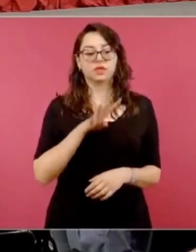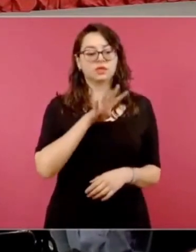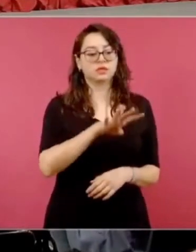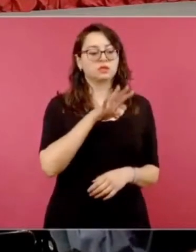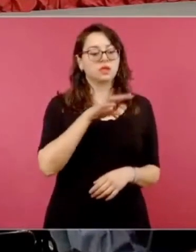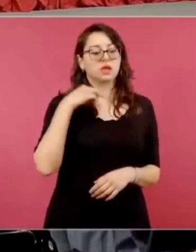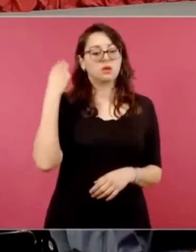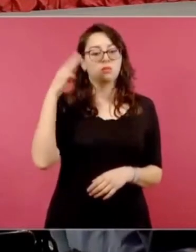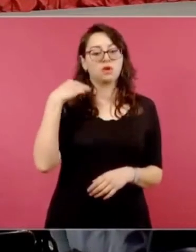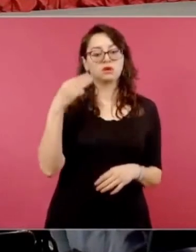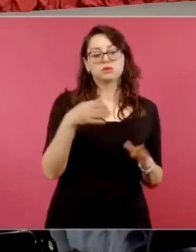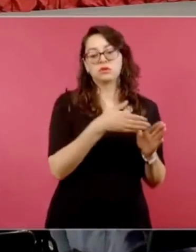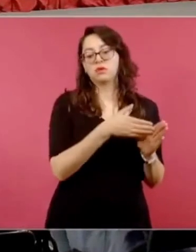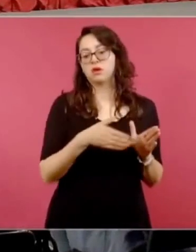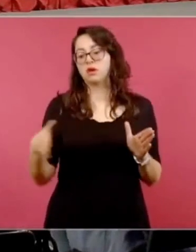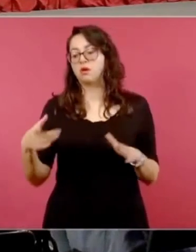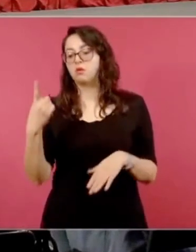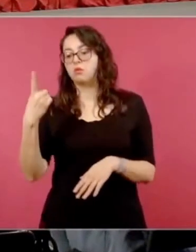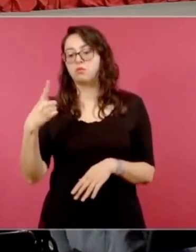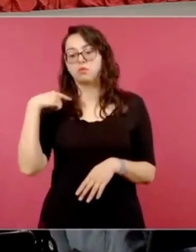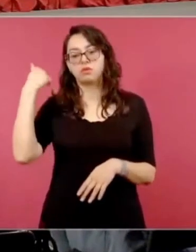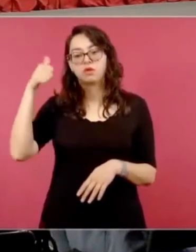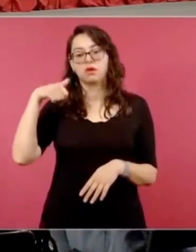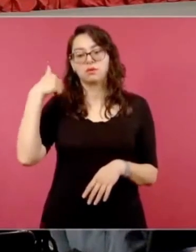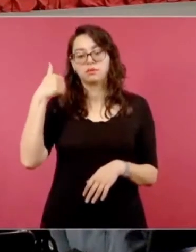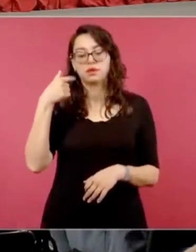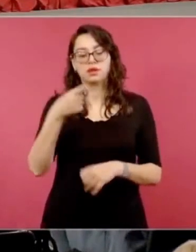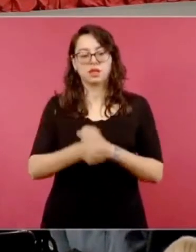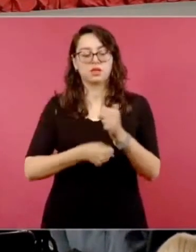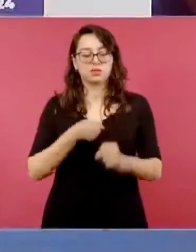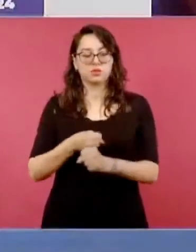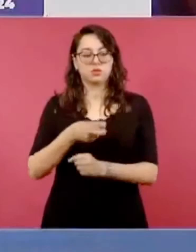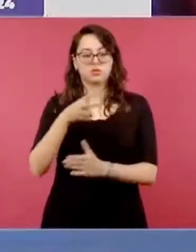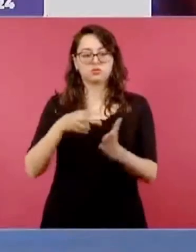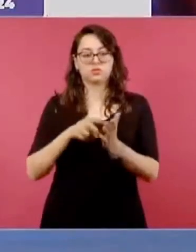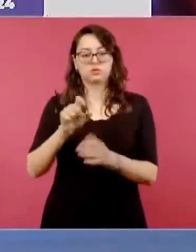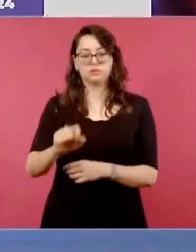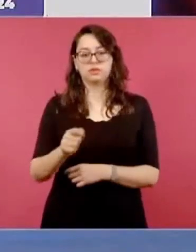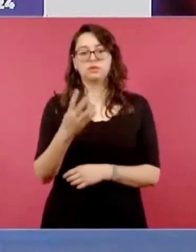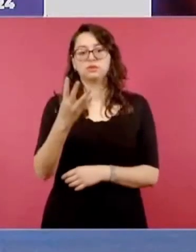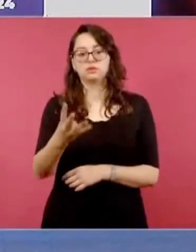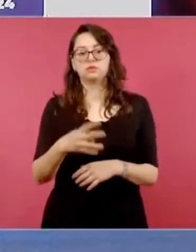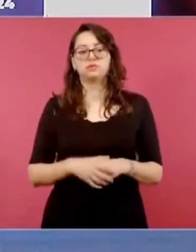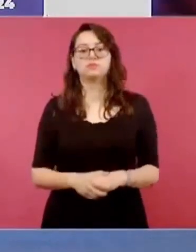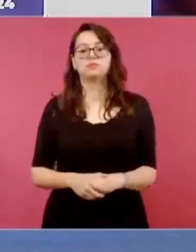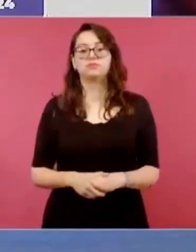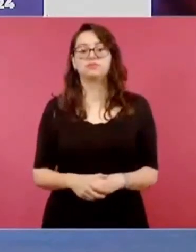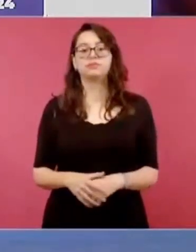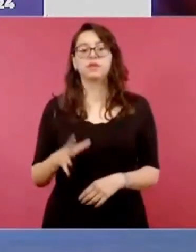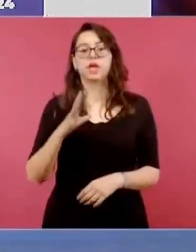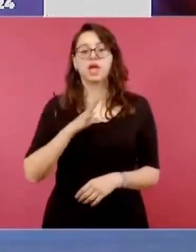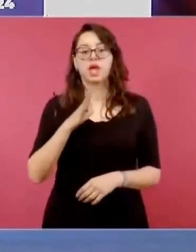de marzo al primero de abril de este año tenemos un total de